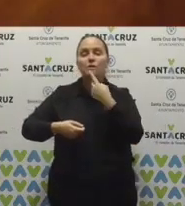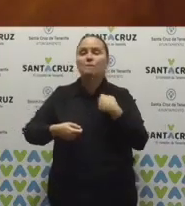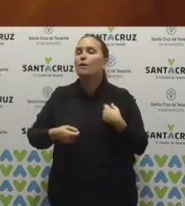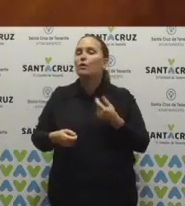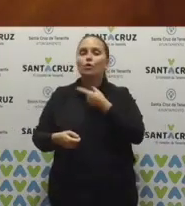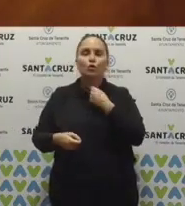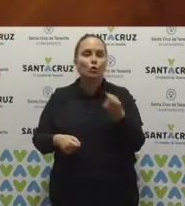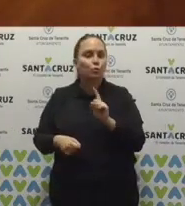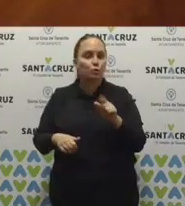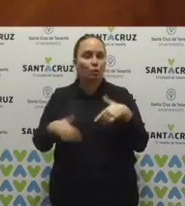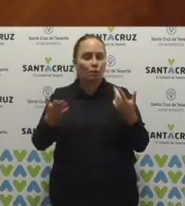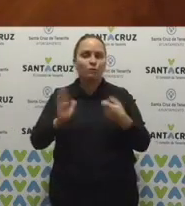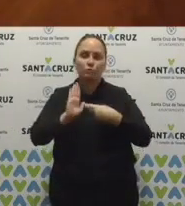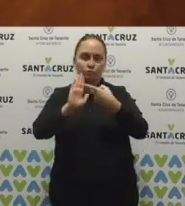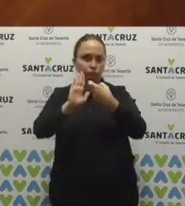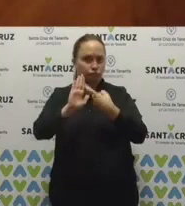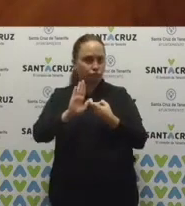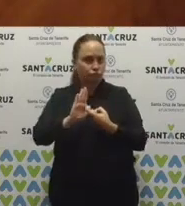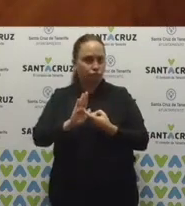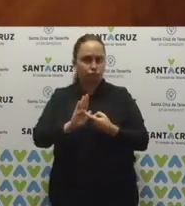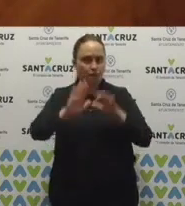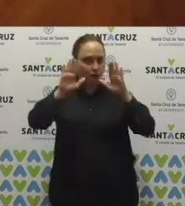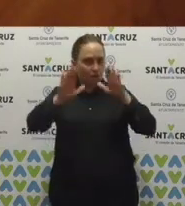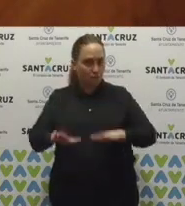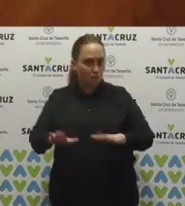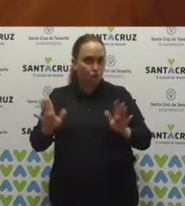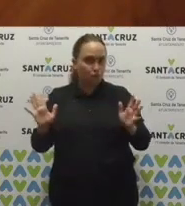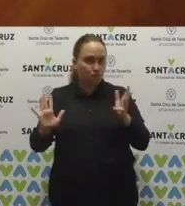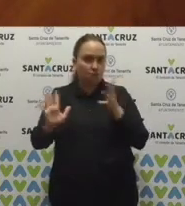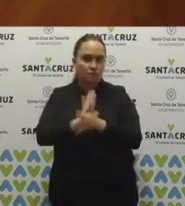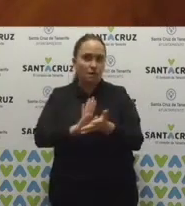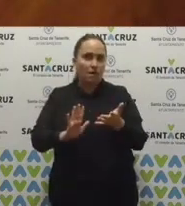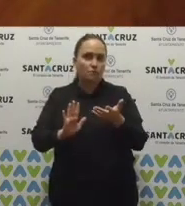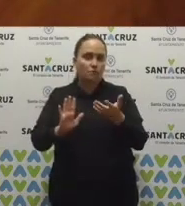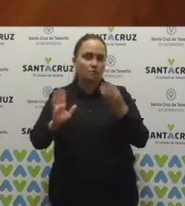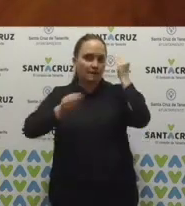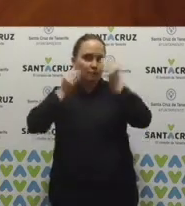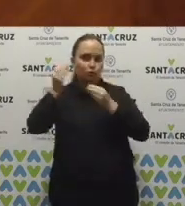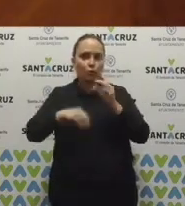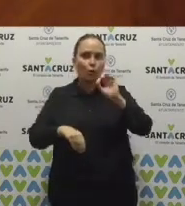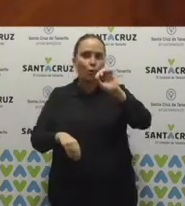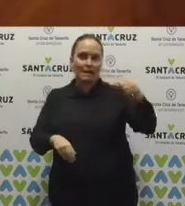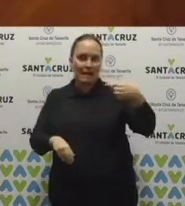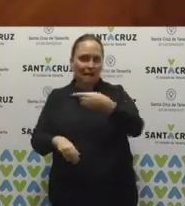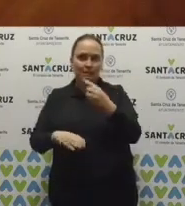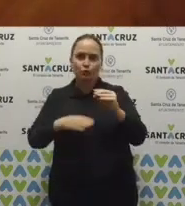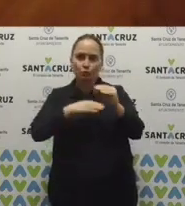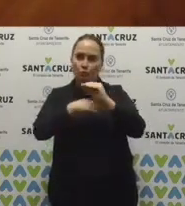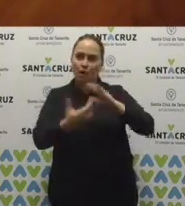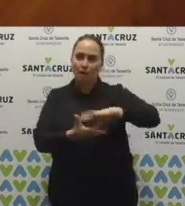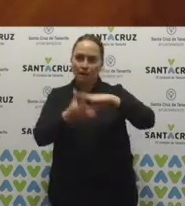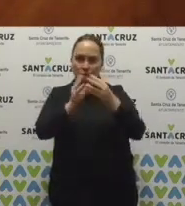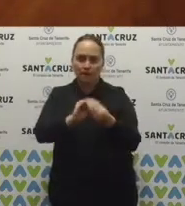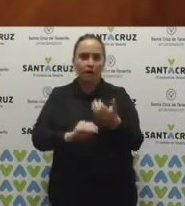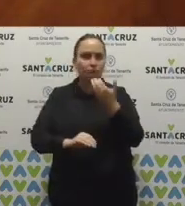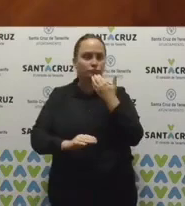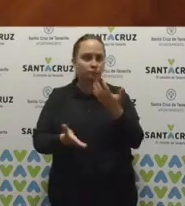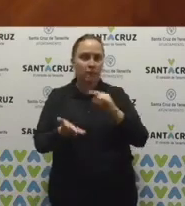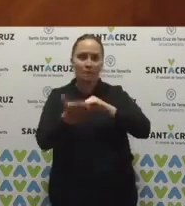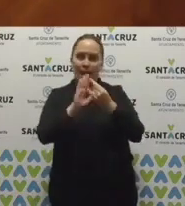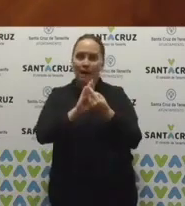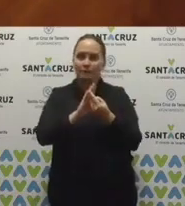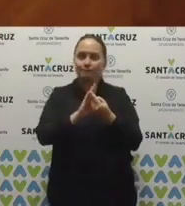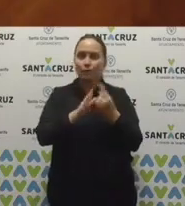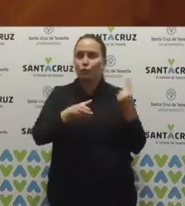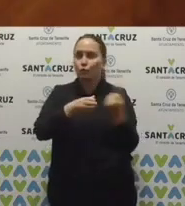y las votamos a favor yo creo que estamos hablando de adelantar las subvenciones a las ong es sacar un plan contra la soledad